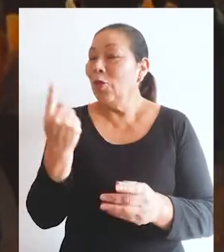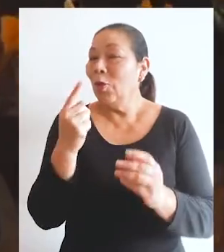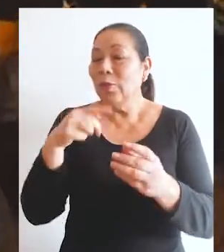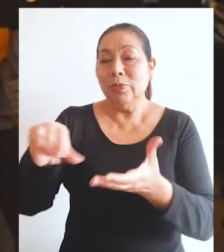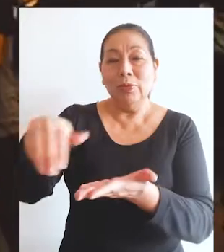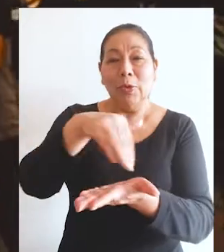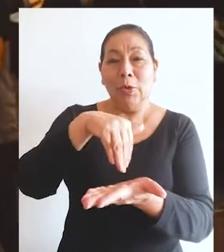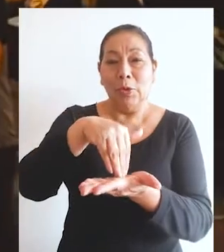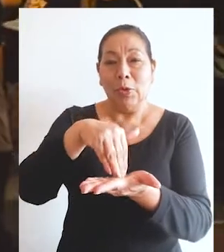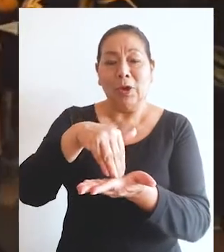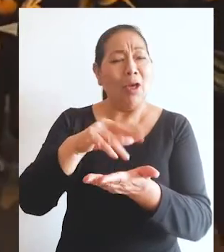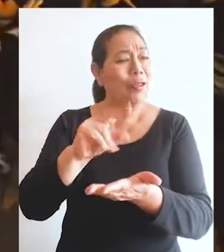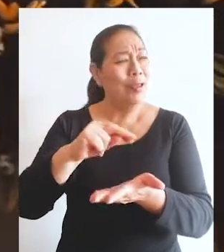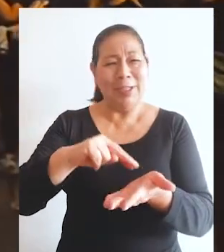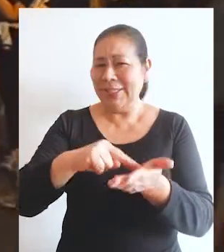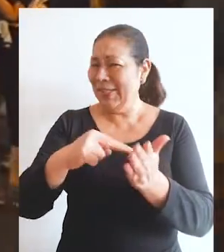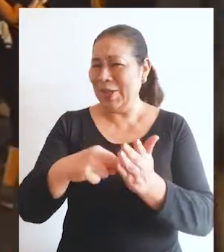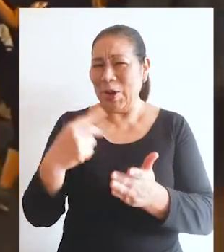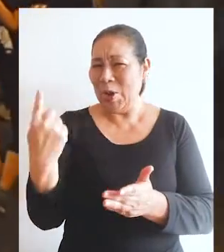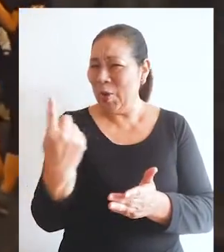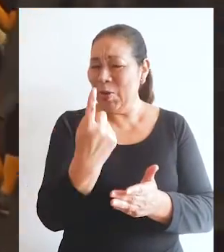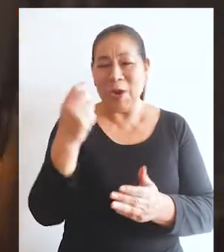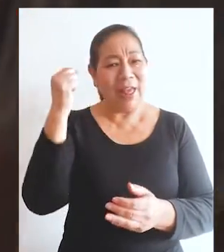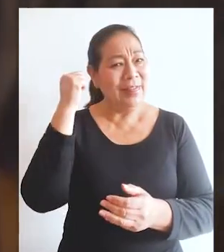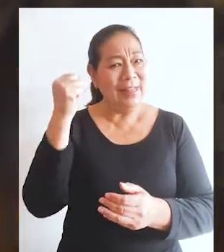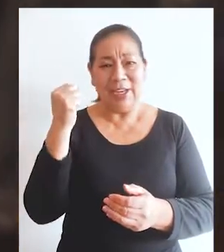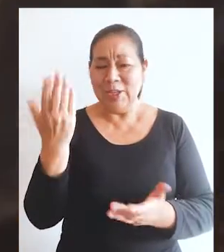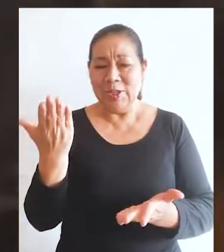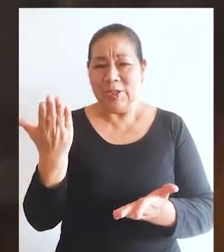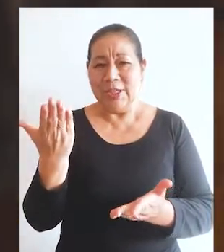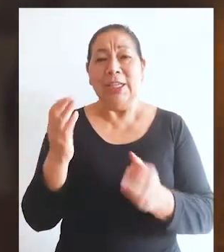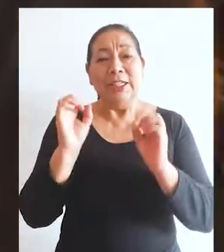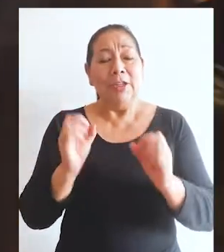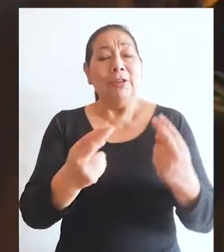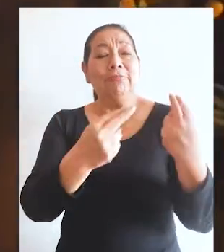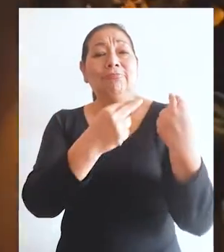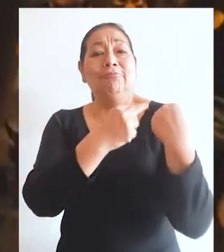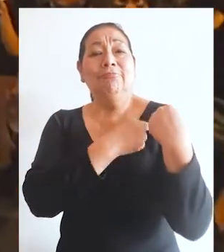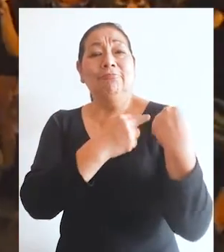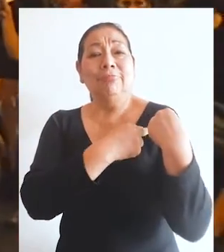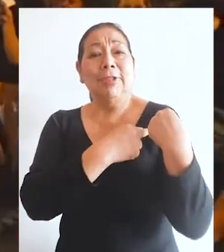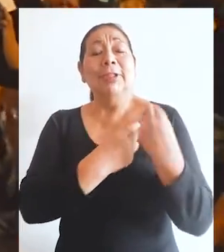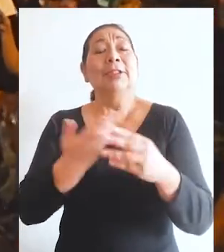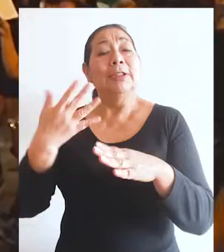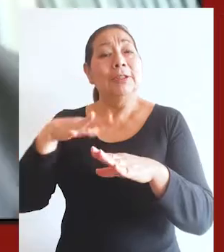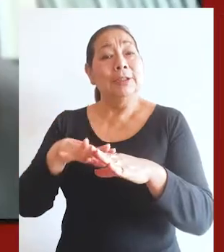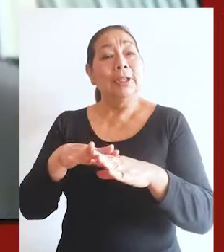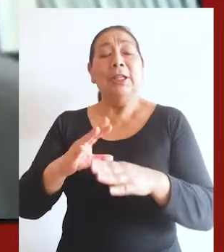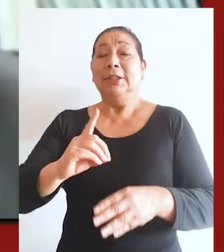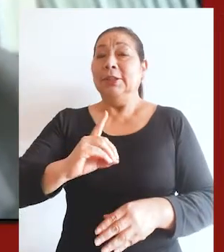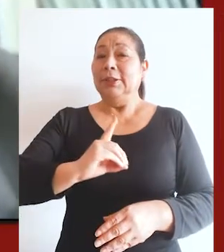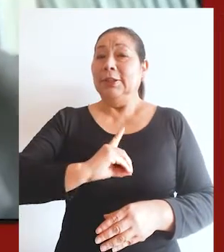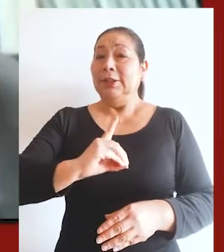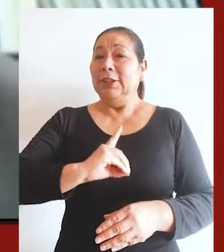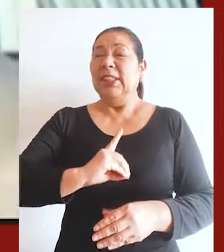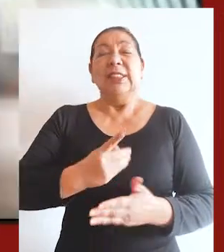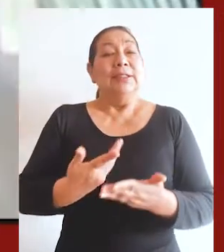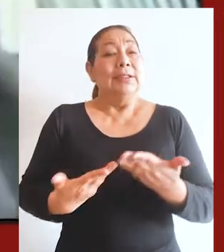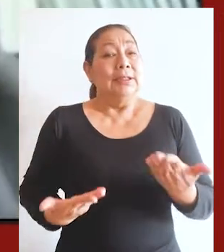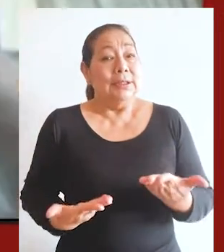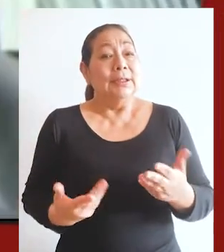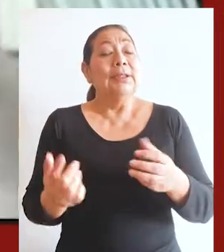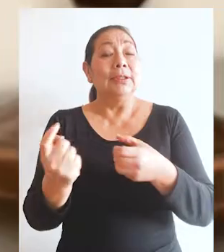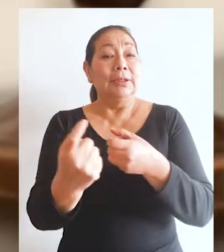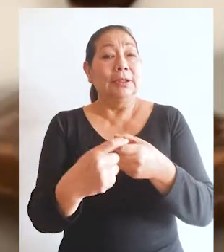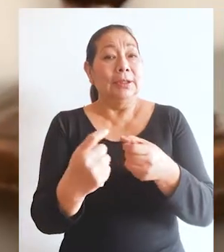núcleo de la dignidad no implica únicamente derechos, sino obligaciones. Agregó que la dignidad está